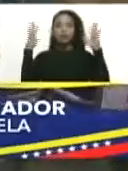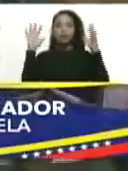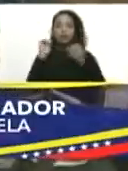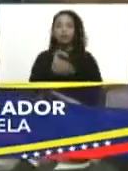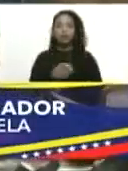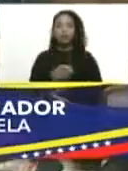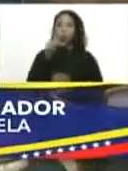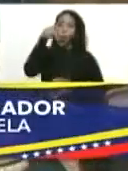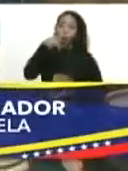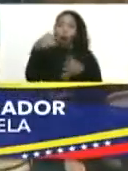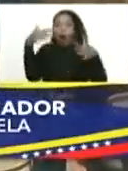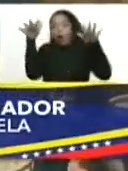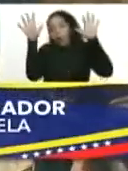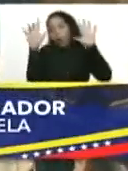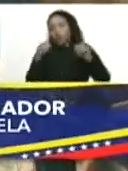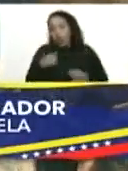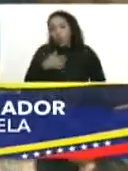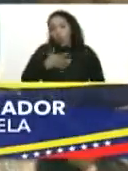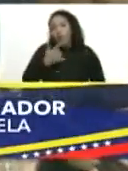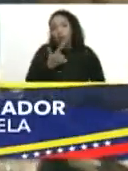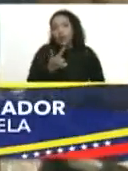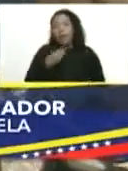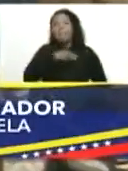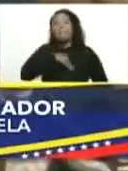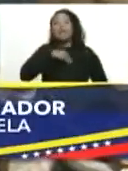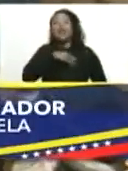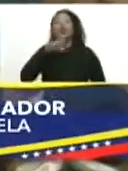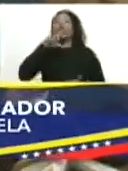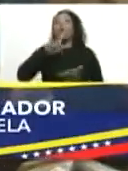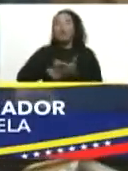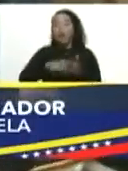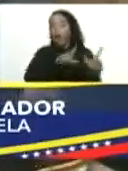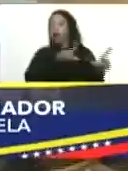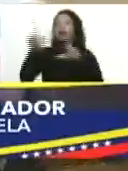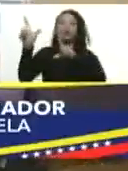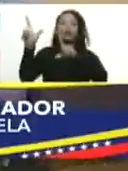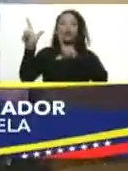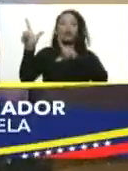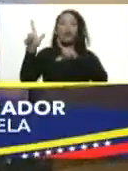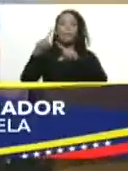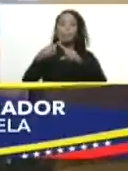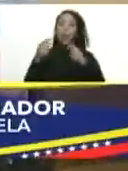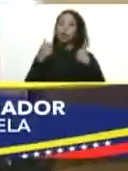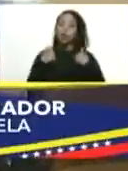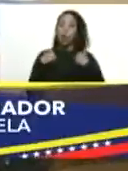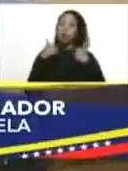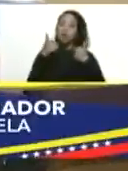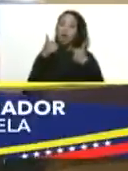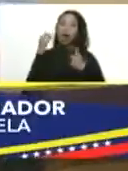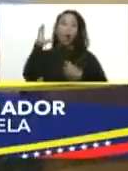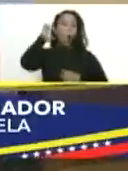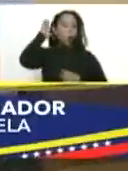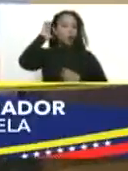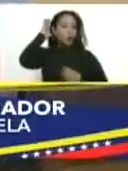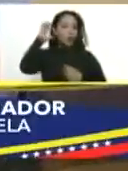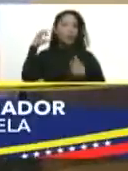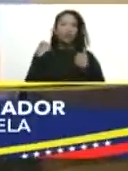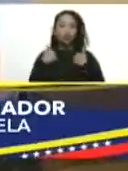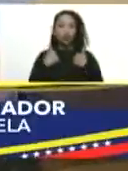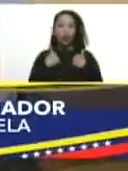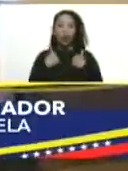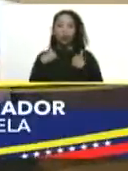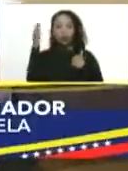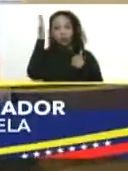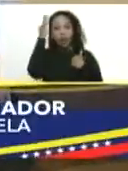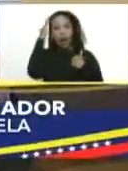Hoy a lo mejor puedo decir misión cumplida, pero estoy bien consciente de que